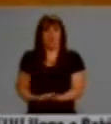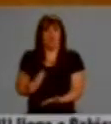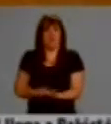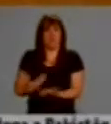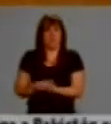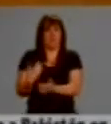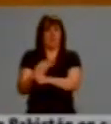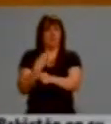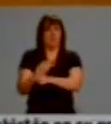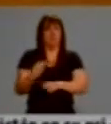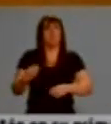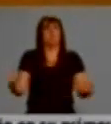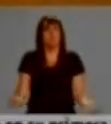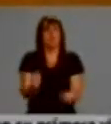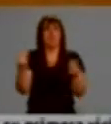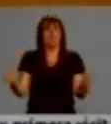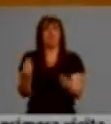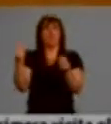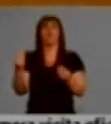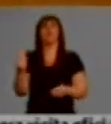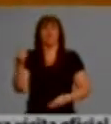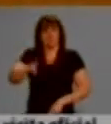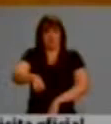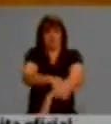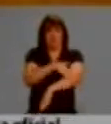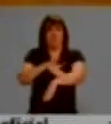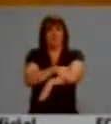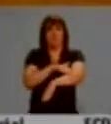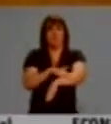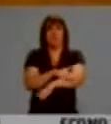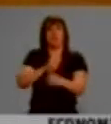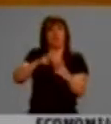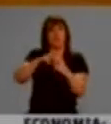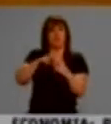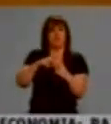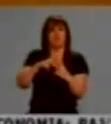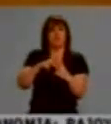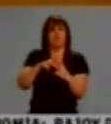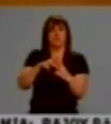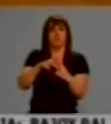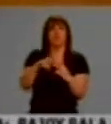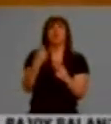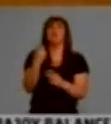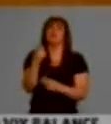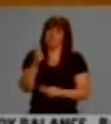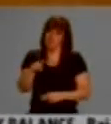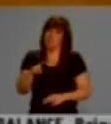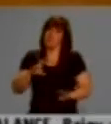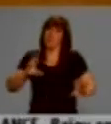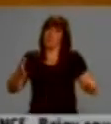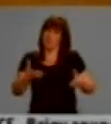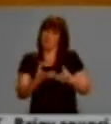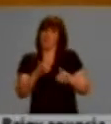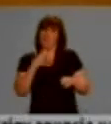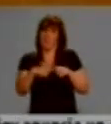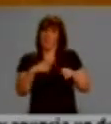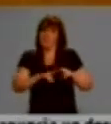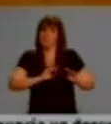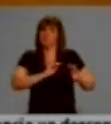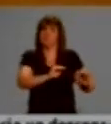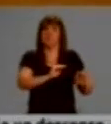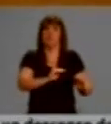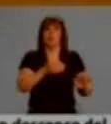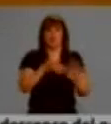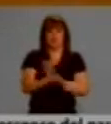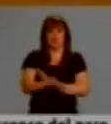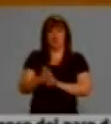ejercicio y, por tanto, la de su Gobierno, las dos cosas, y también la de su partido, a condición